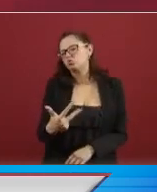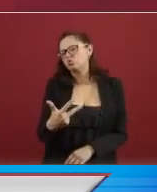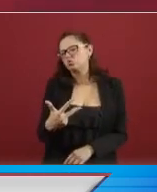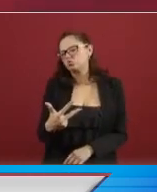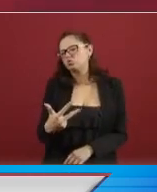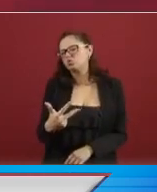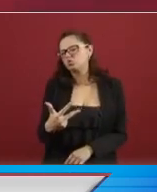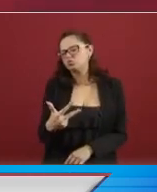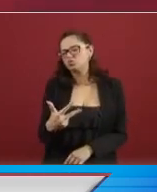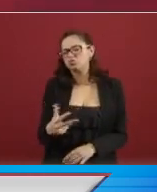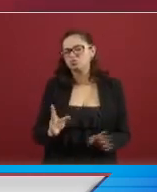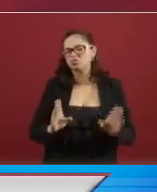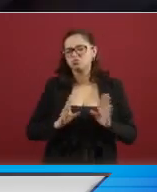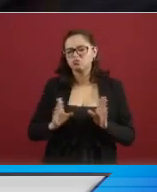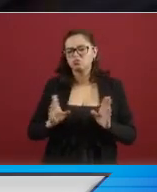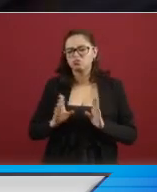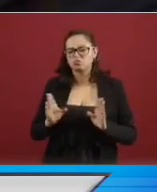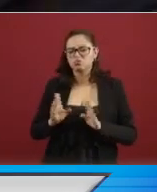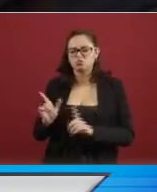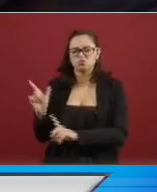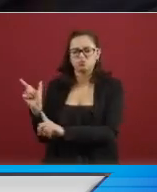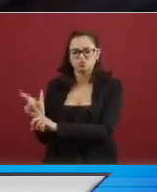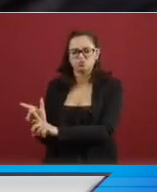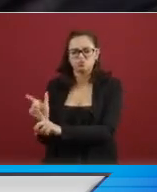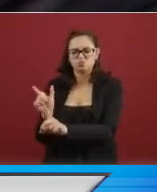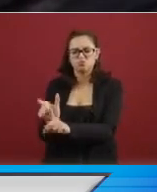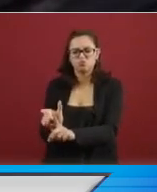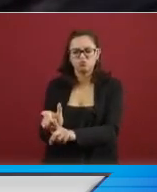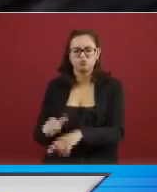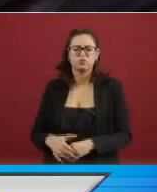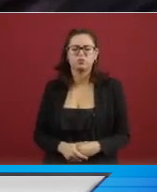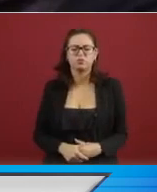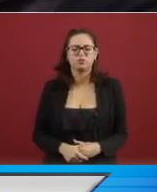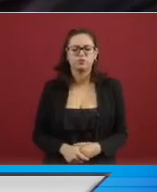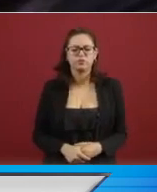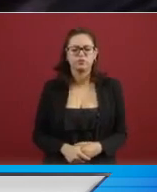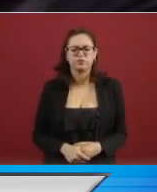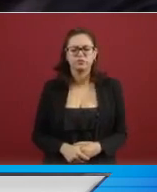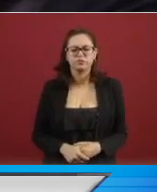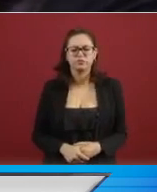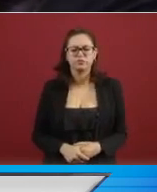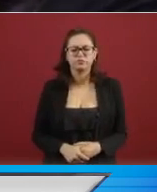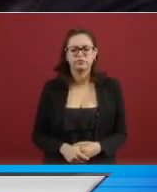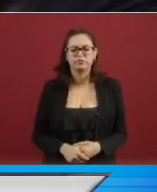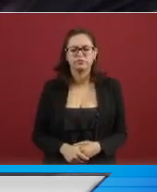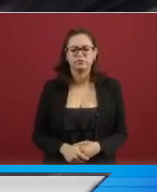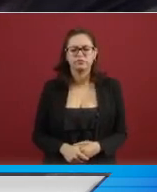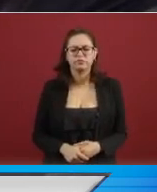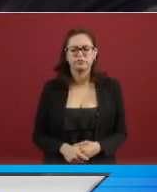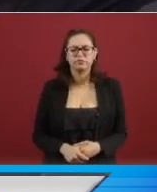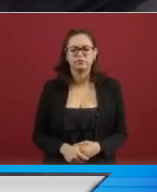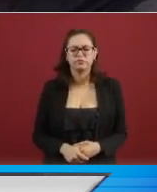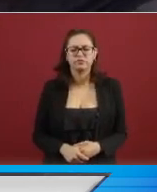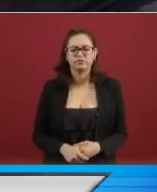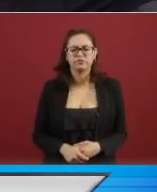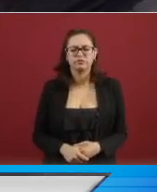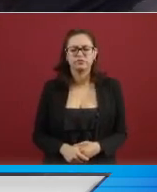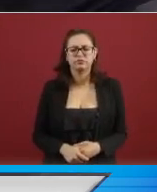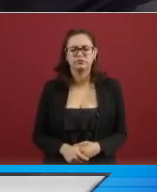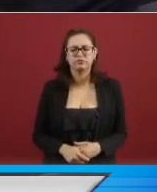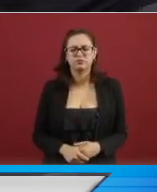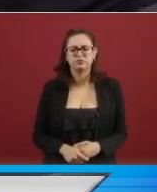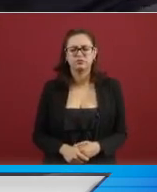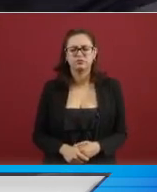pública seguridad, por lo que le dio la oportunidad de hacerlo público. Anteriormente se incluía en el presupuesto una partida para los expresidentes. Por